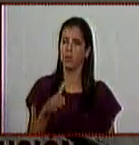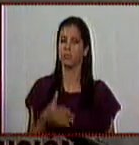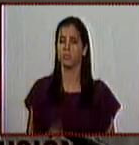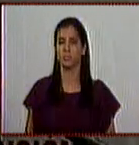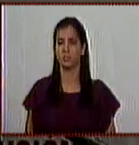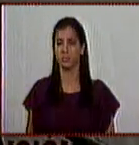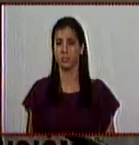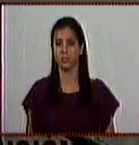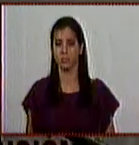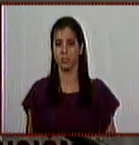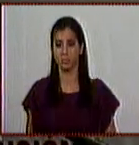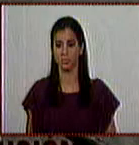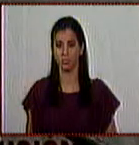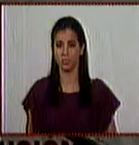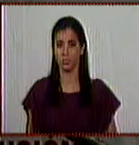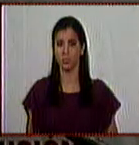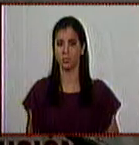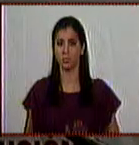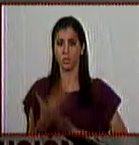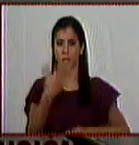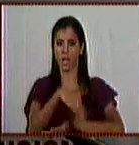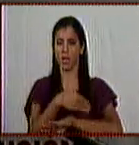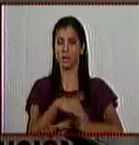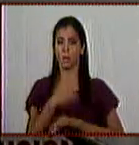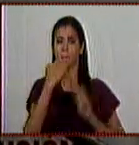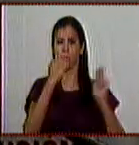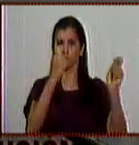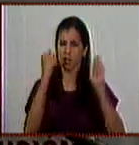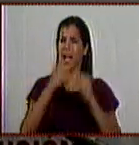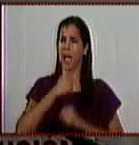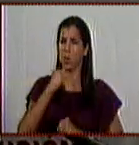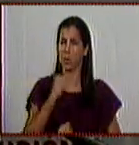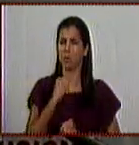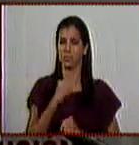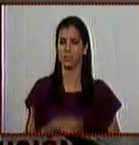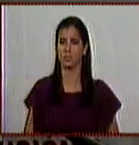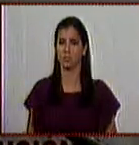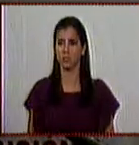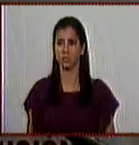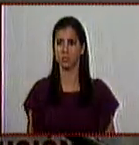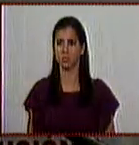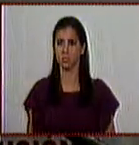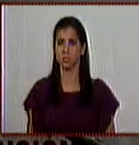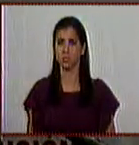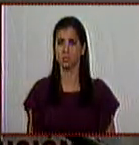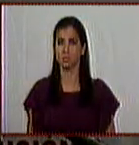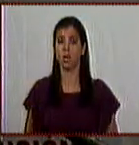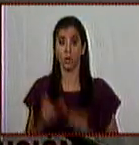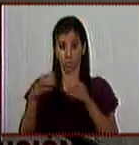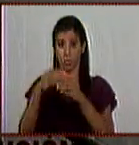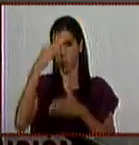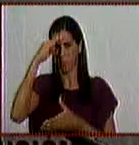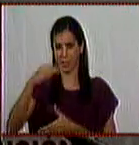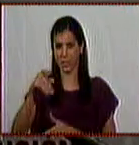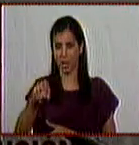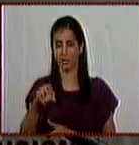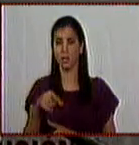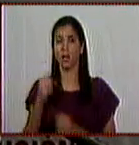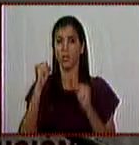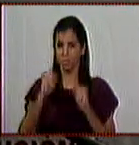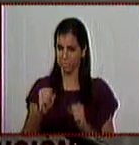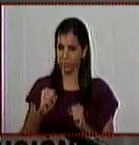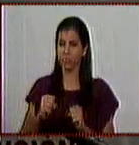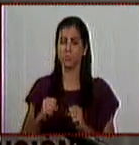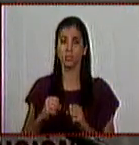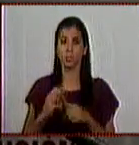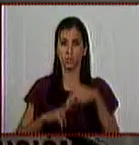años estábamos en la calle protestando muriendo resistiendo y en el seno del ejército se estaba fortaleciendo